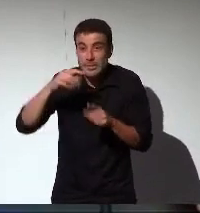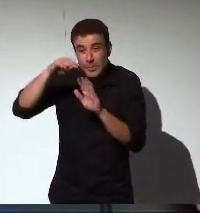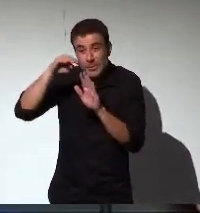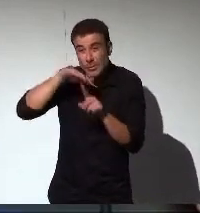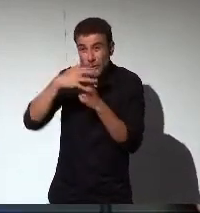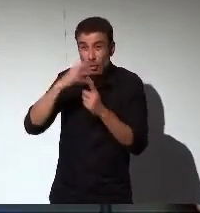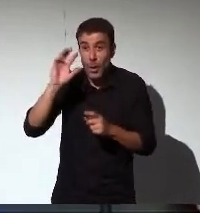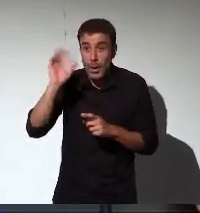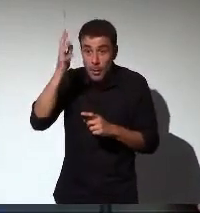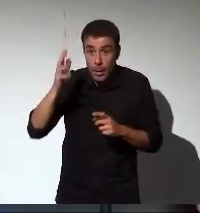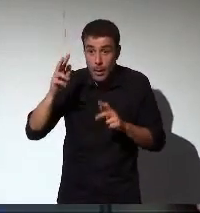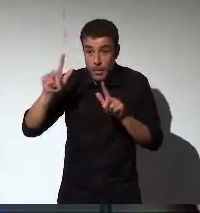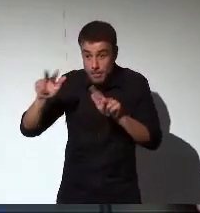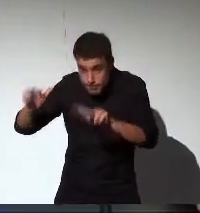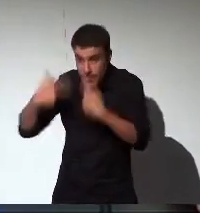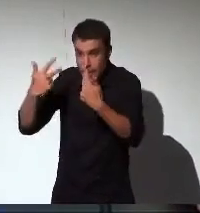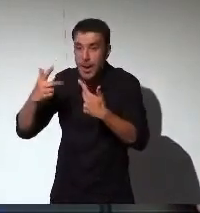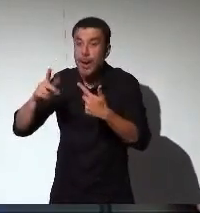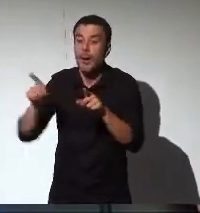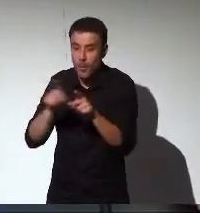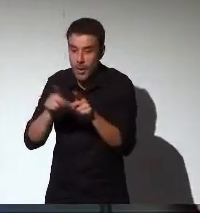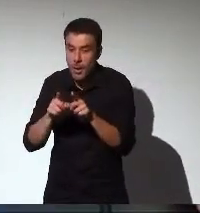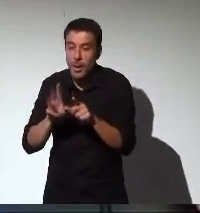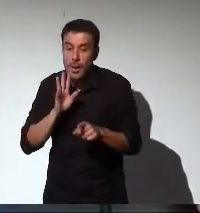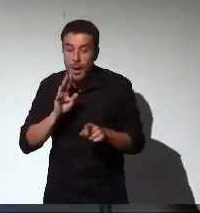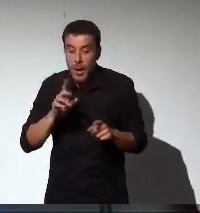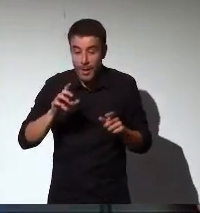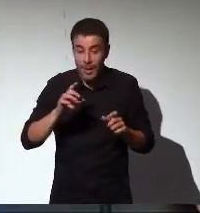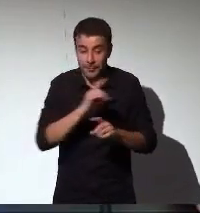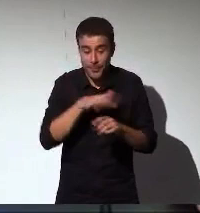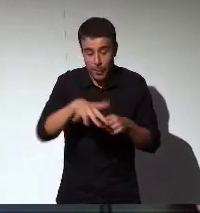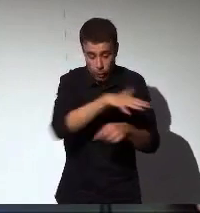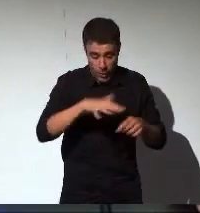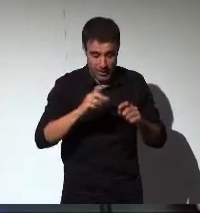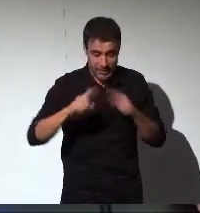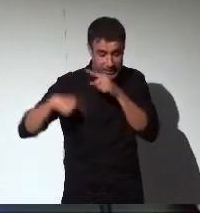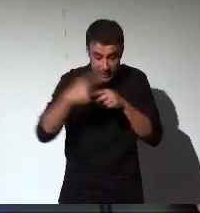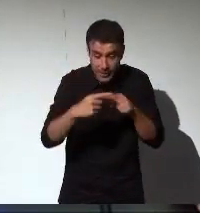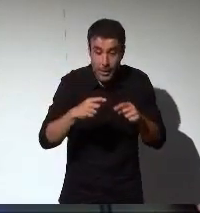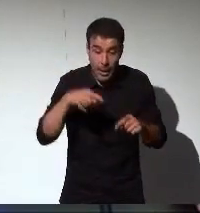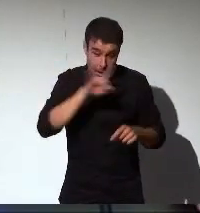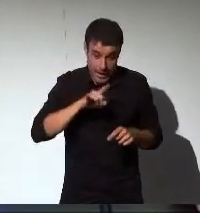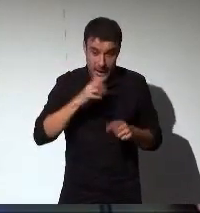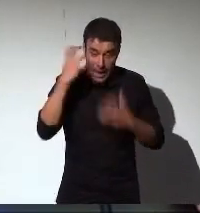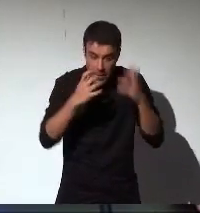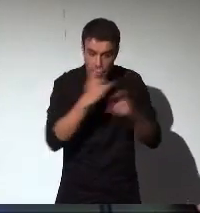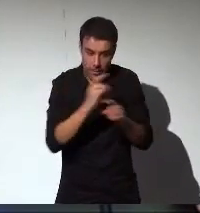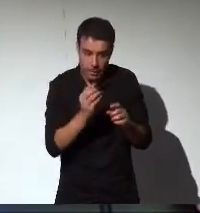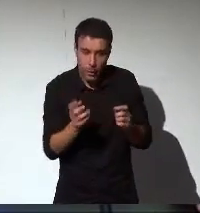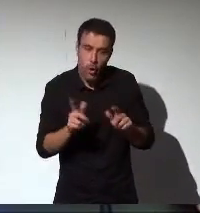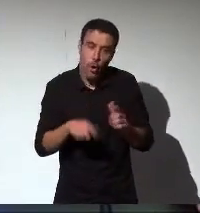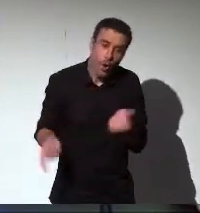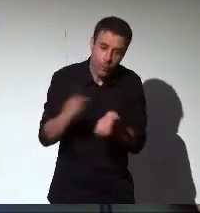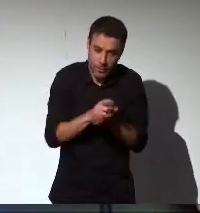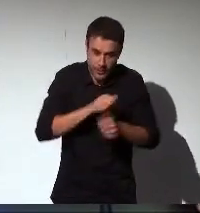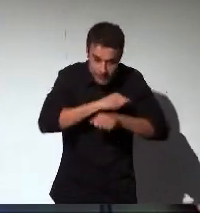lo permitan, retornar esa biodiversidad hacia los espacios tradicionales que siempre han ocupado en Canarias, pues